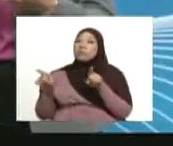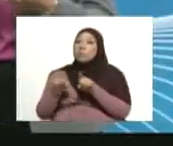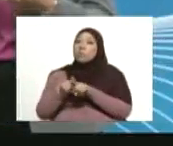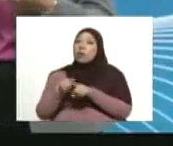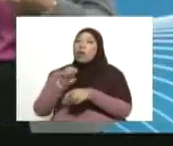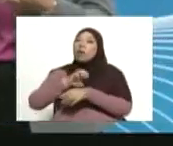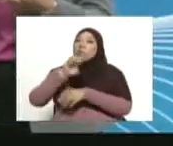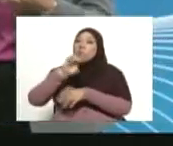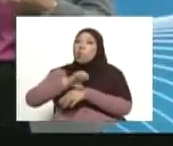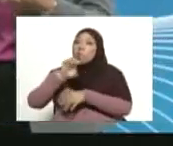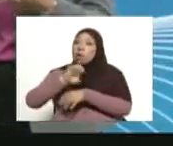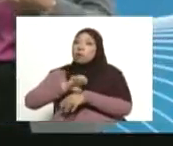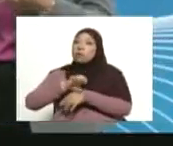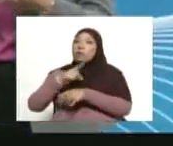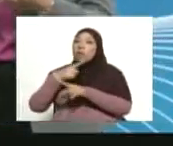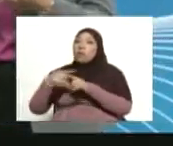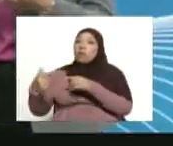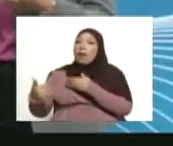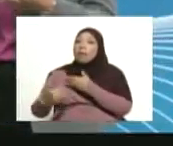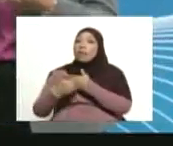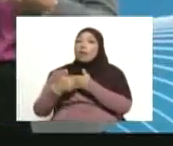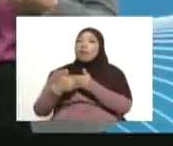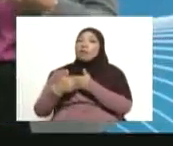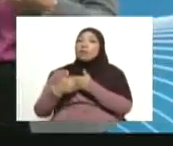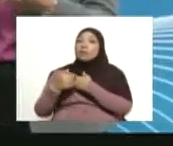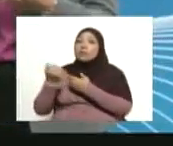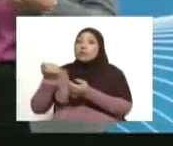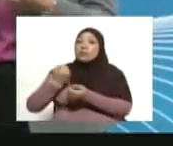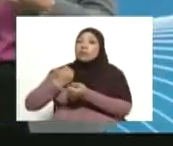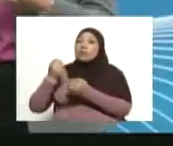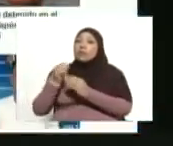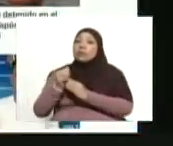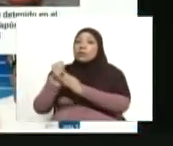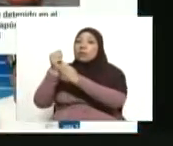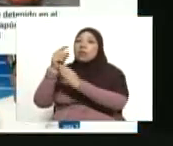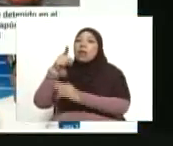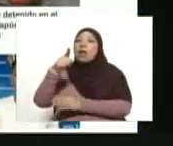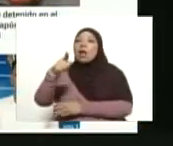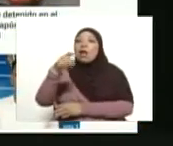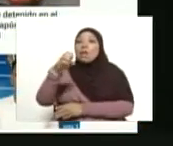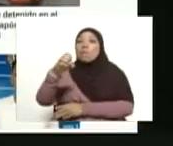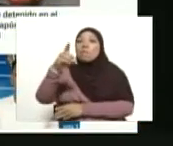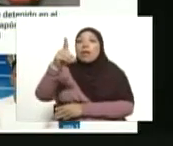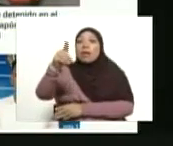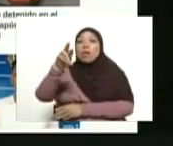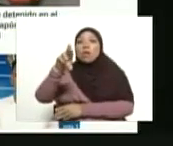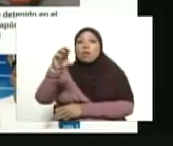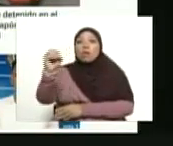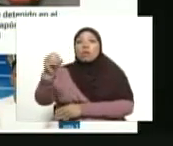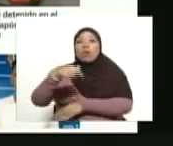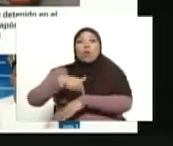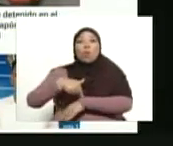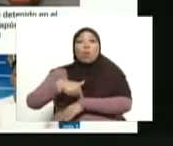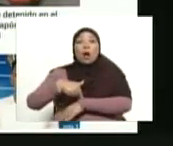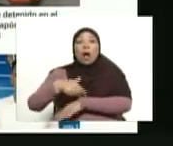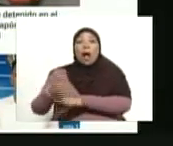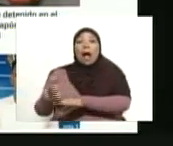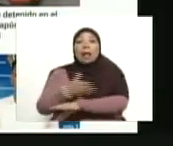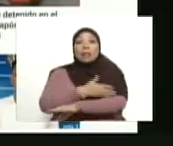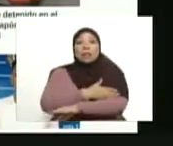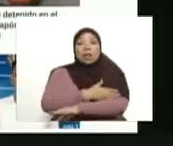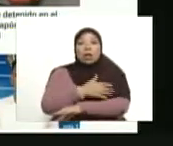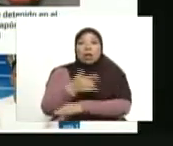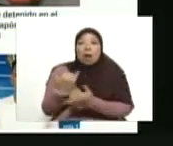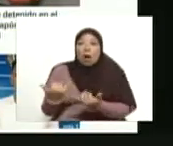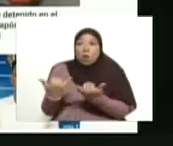presidente, puesto que fue en otro ataque en el país asesinado el líder político Pedro Briones. Esto ocurrió hace un par de horas. Militante del